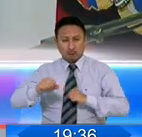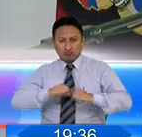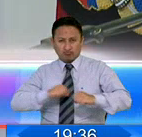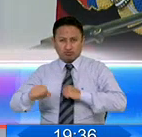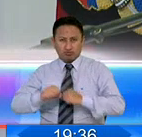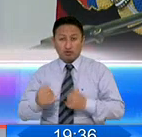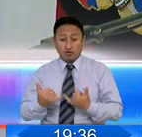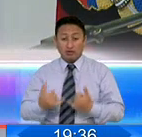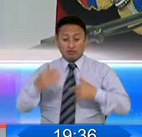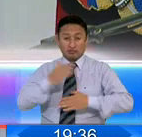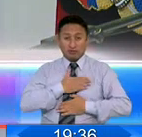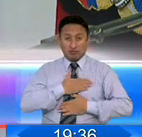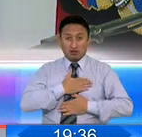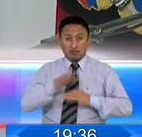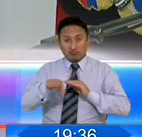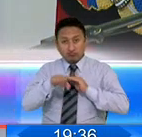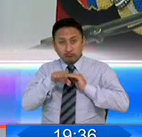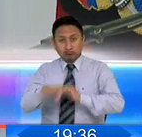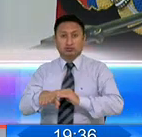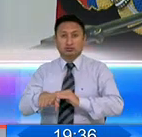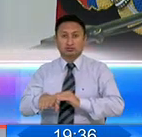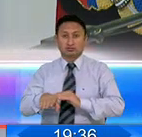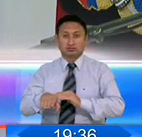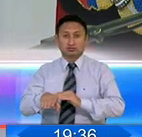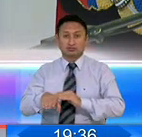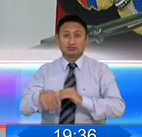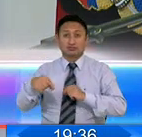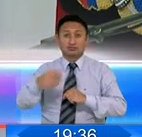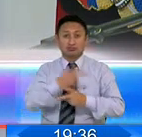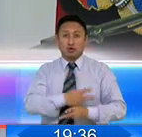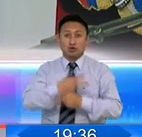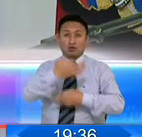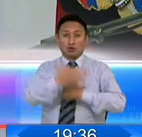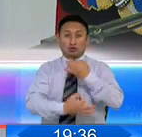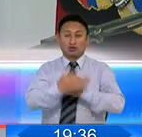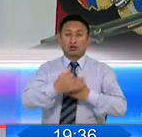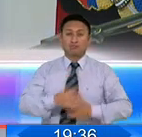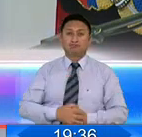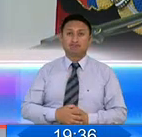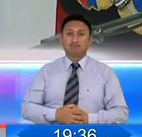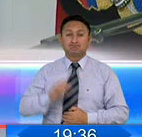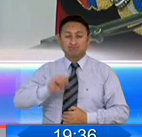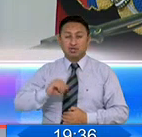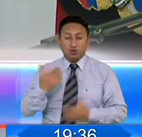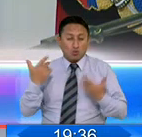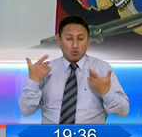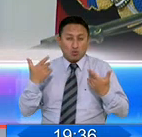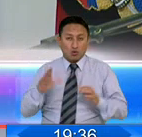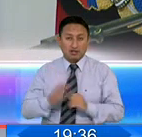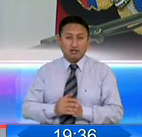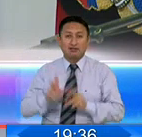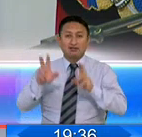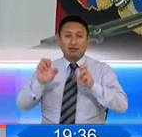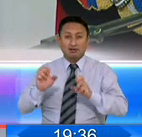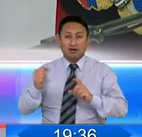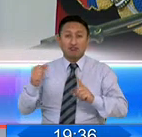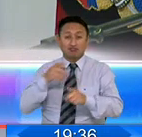con irrestricto apoyo de parte del Consejo de la Judicatura para denunciar cualquier acto de